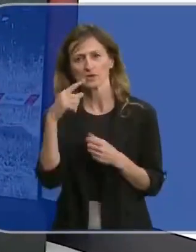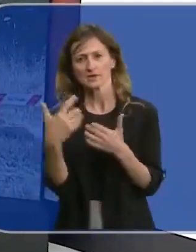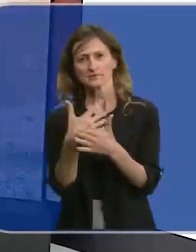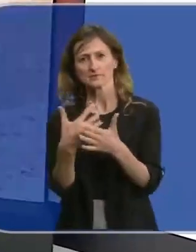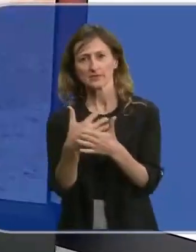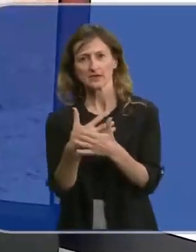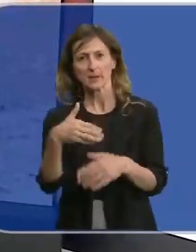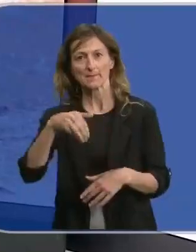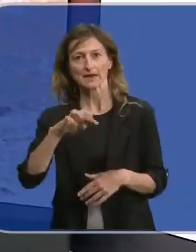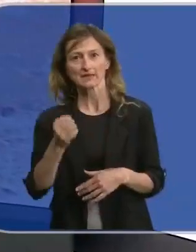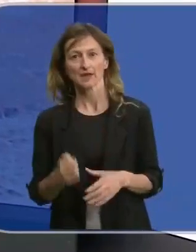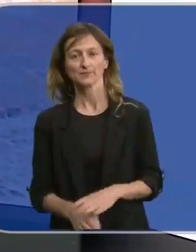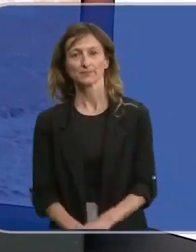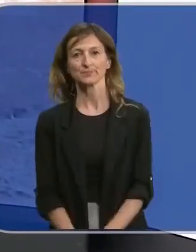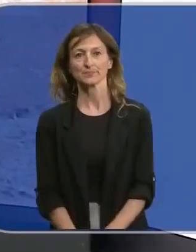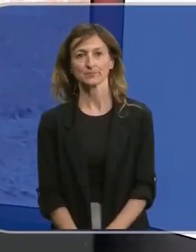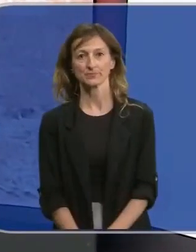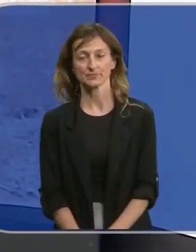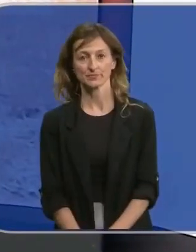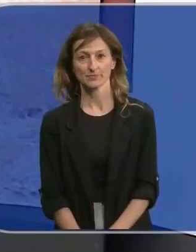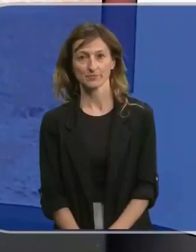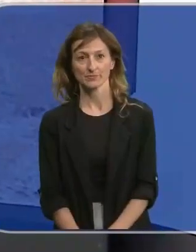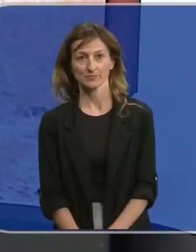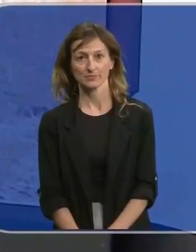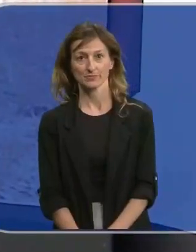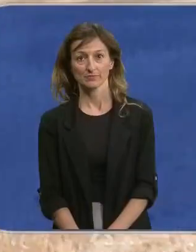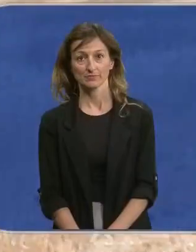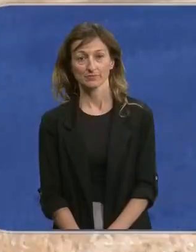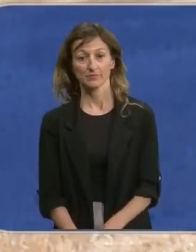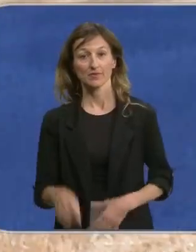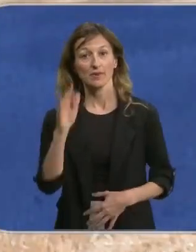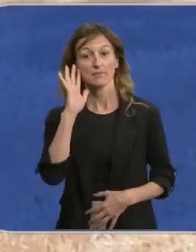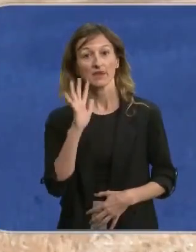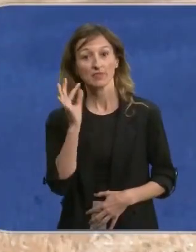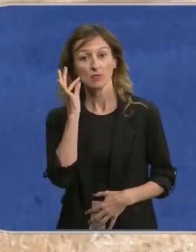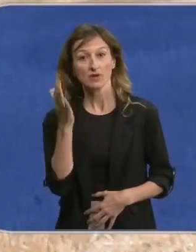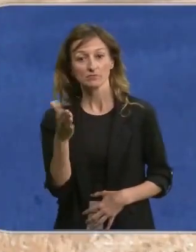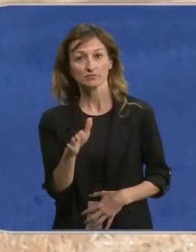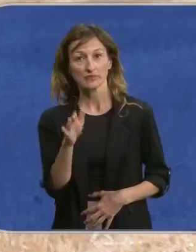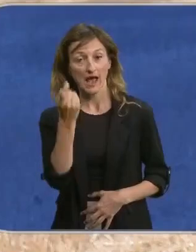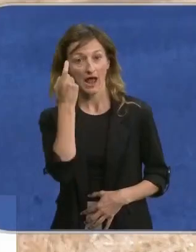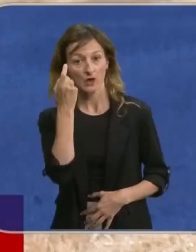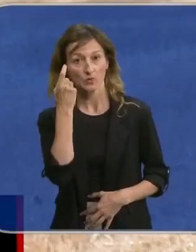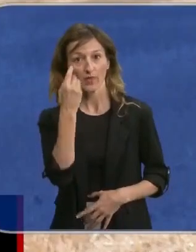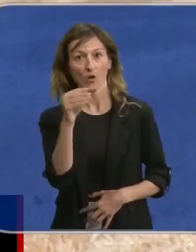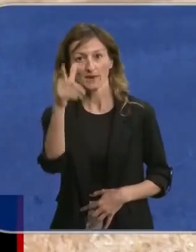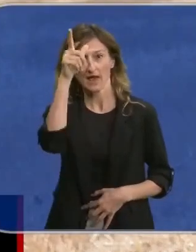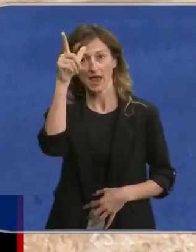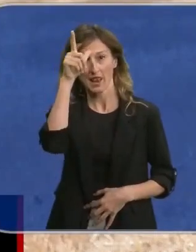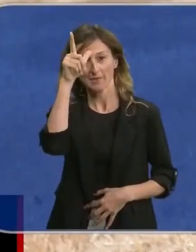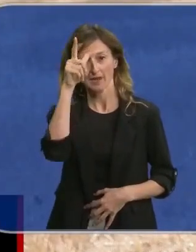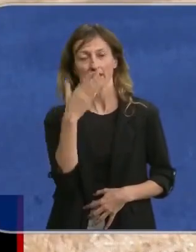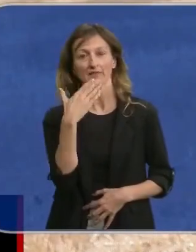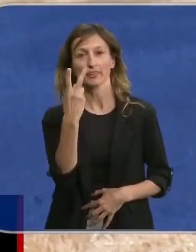a esta hora Marta caña al parecer la fallecida es la alumna una joven alemana de